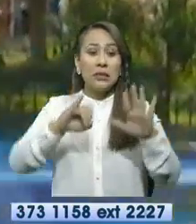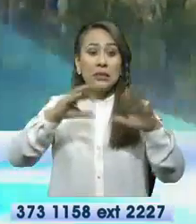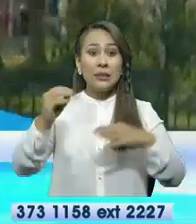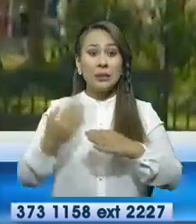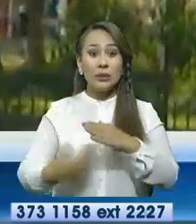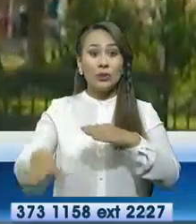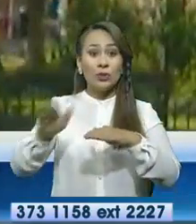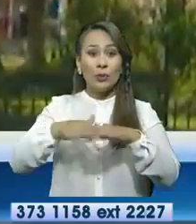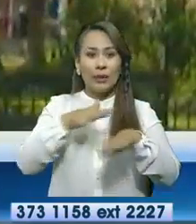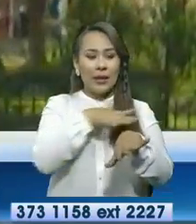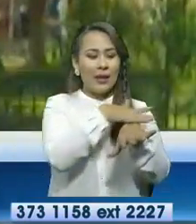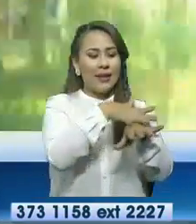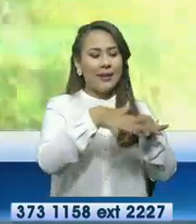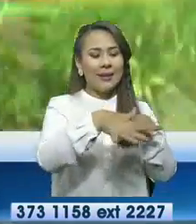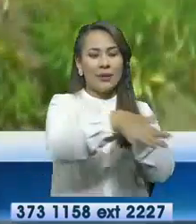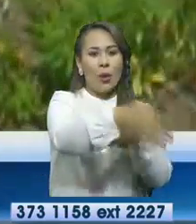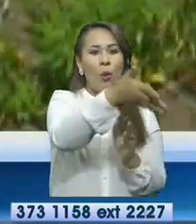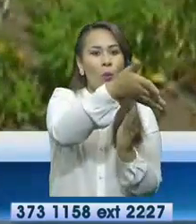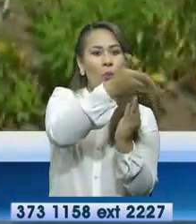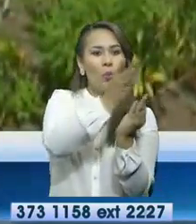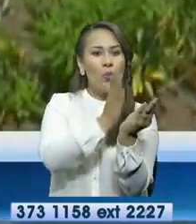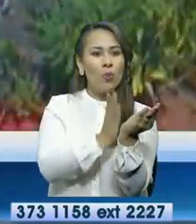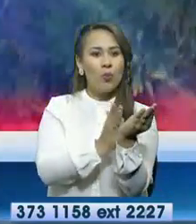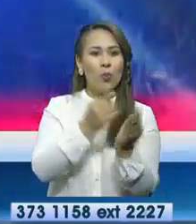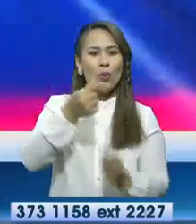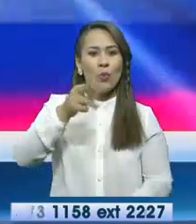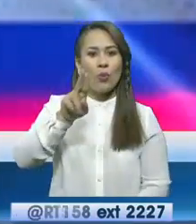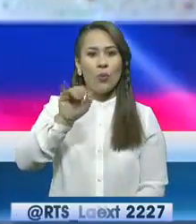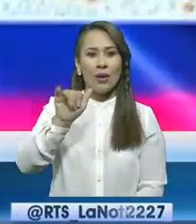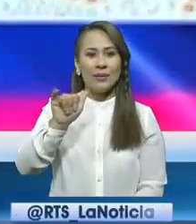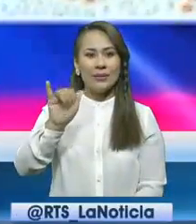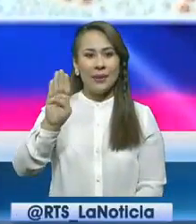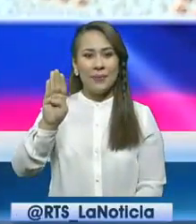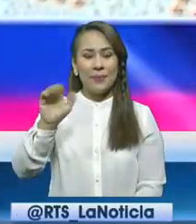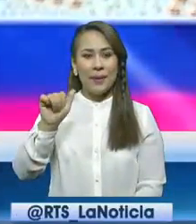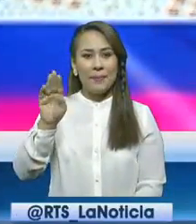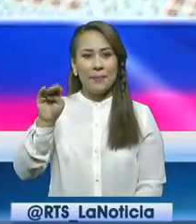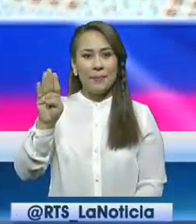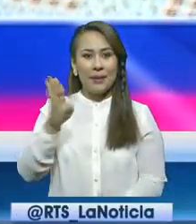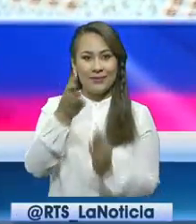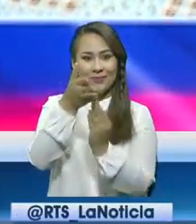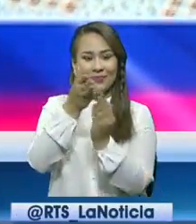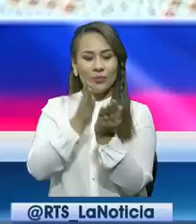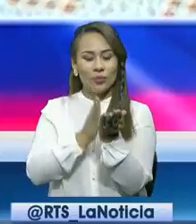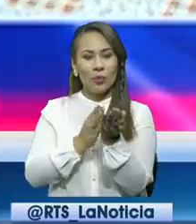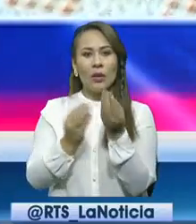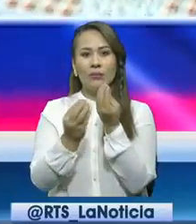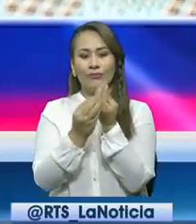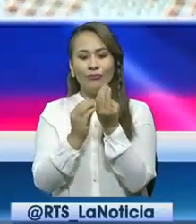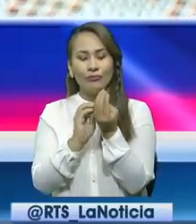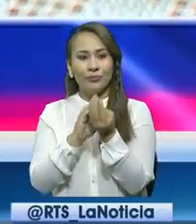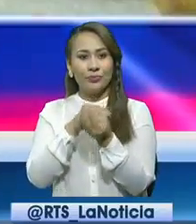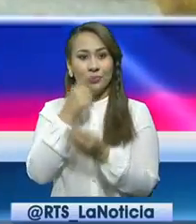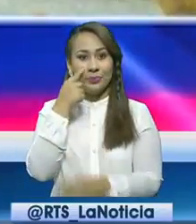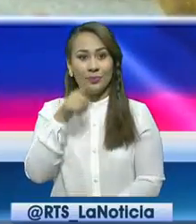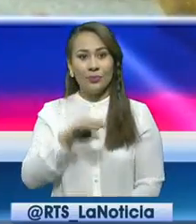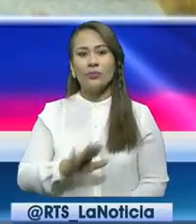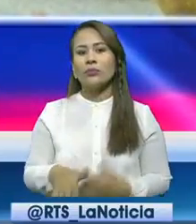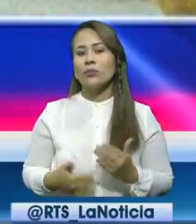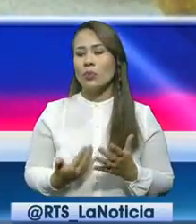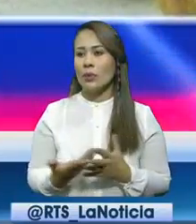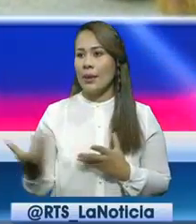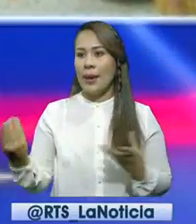del cauce del río Guayabamba. Que aquí nos produce lo que es la chirimoya, un producto bastante emblemático de la parroquia, el aguacate,